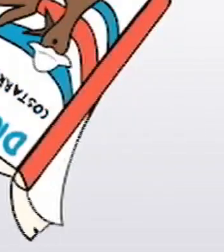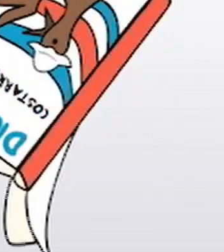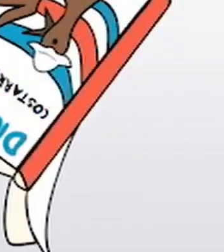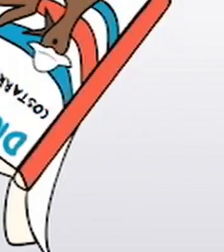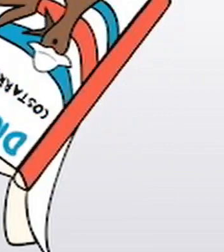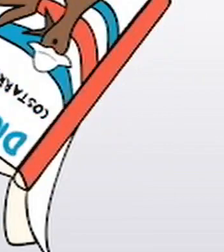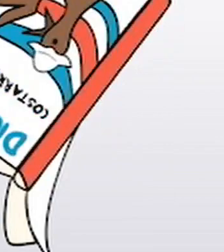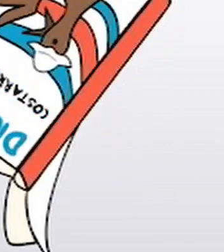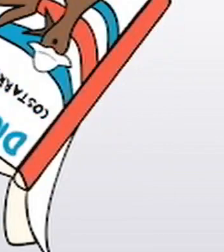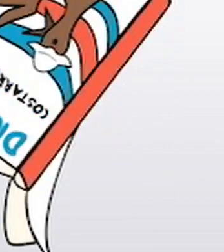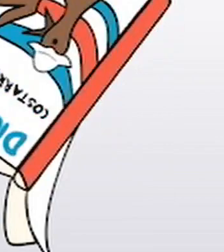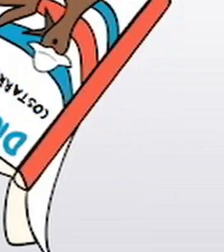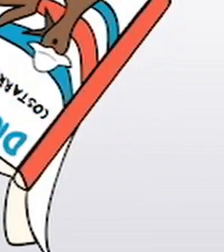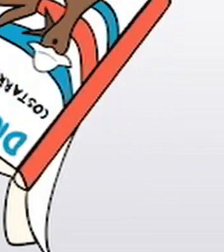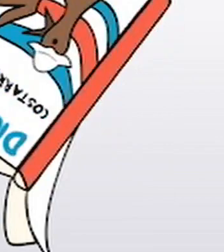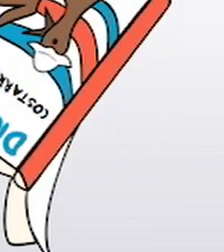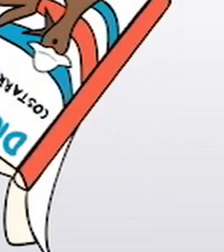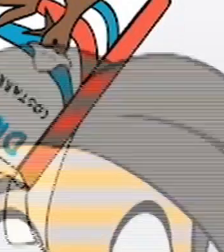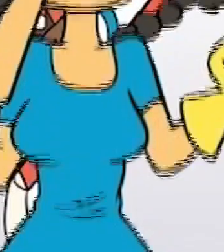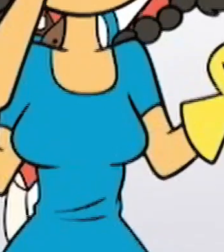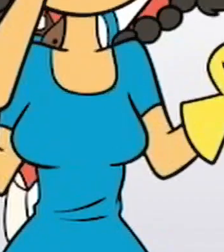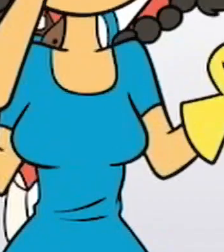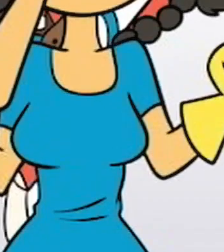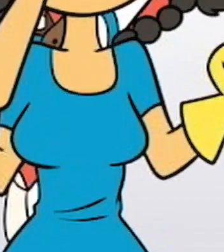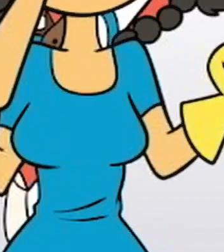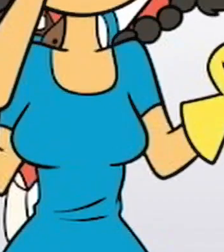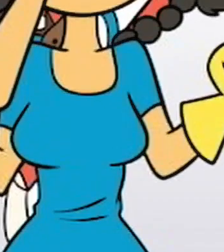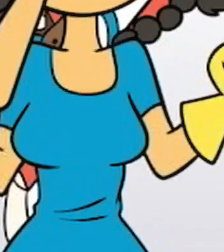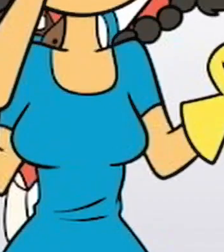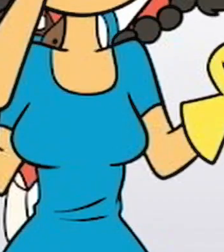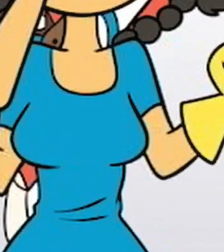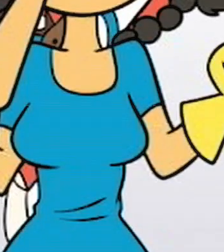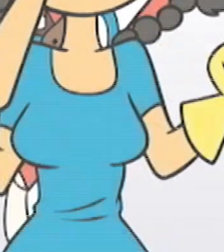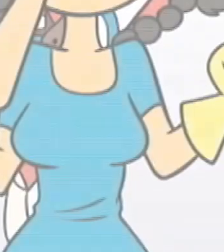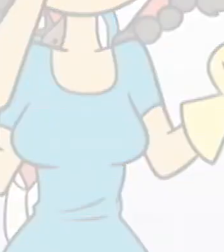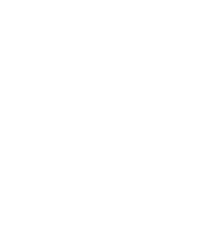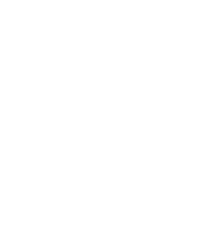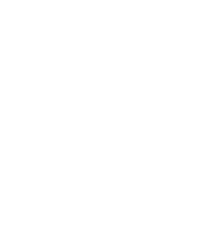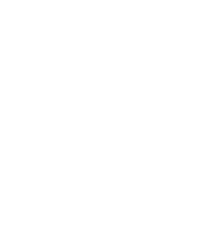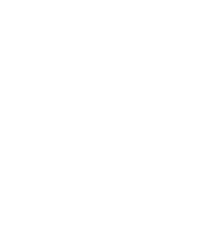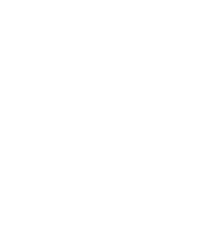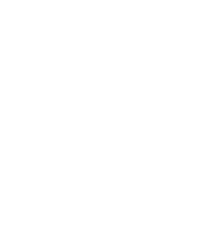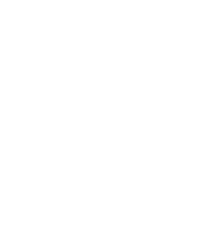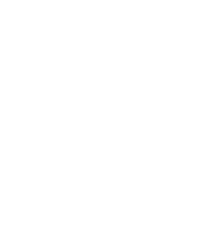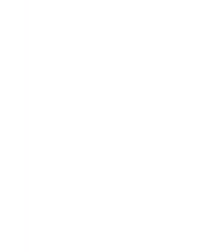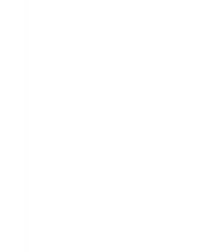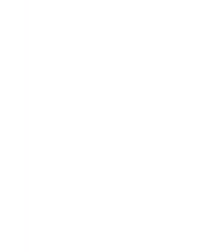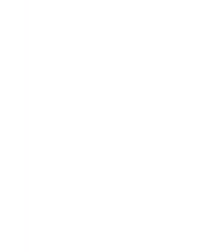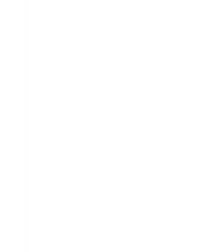Pero esto no está bien dicho. Esto está... ¡dicho en buen tico!